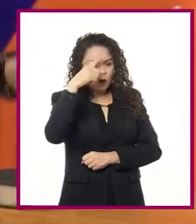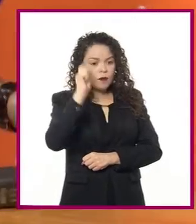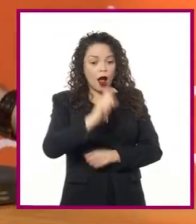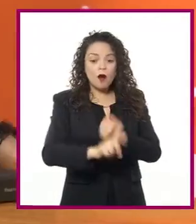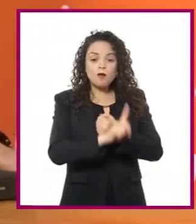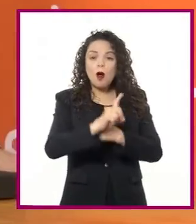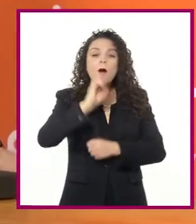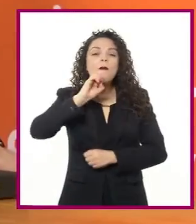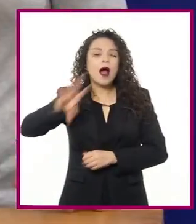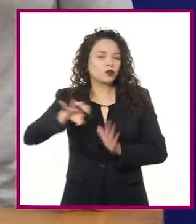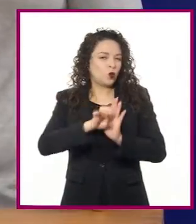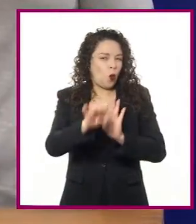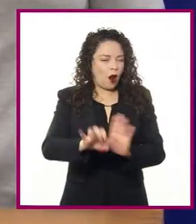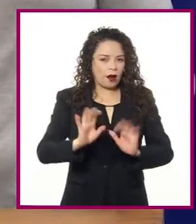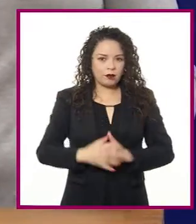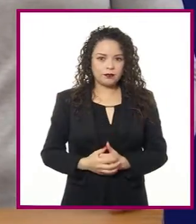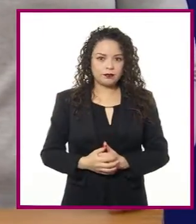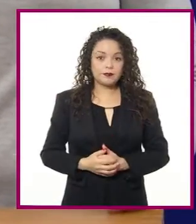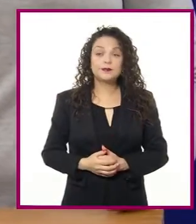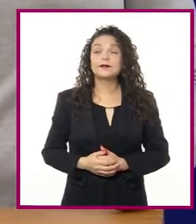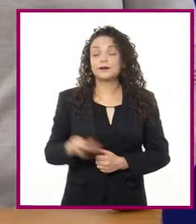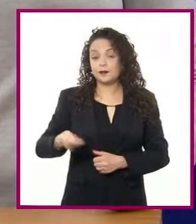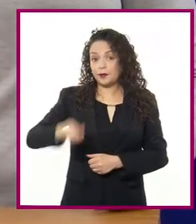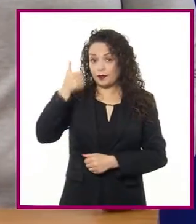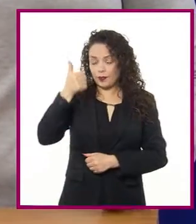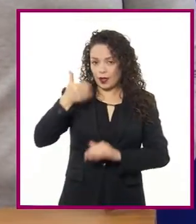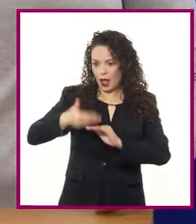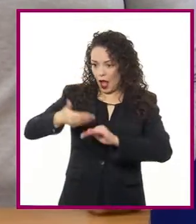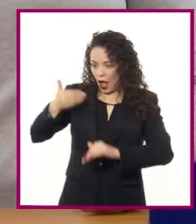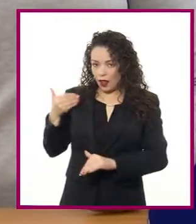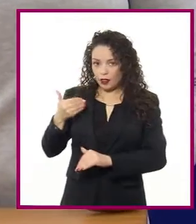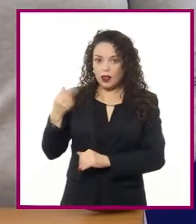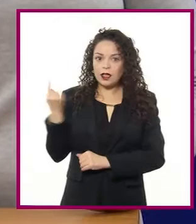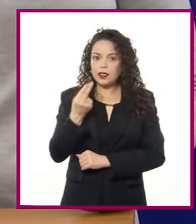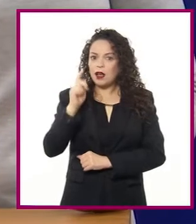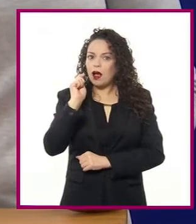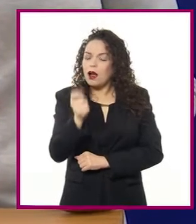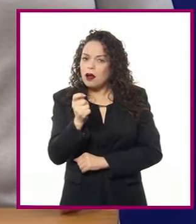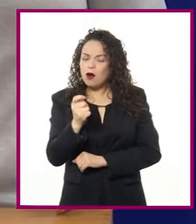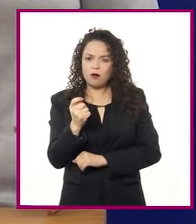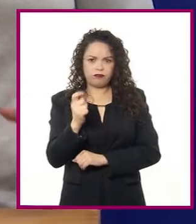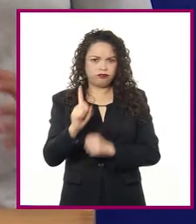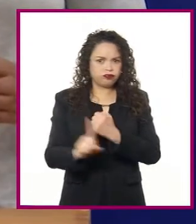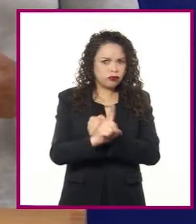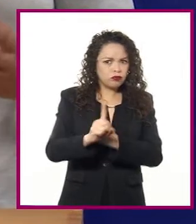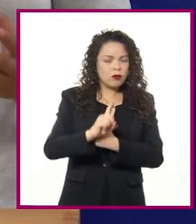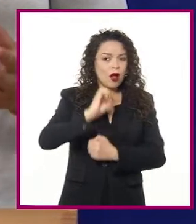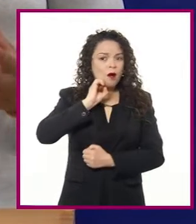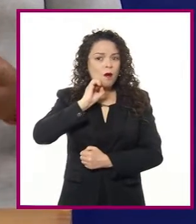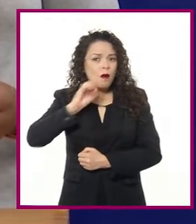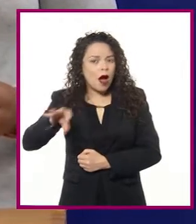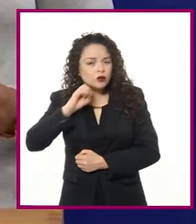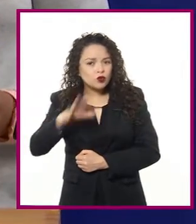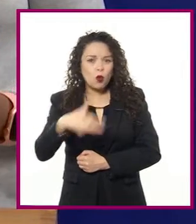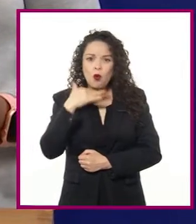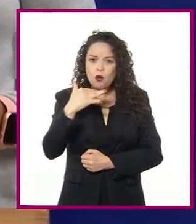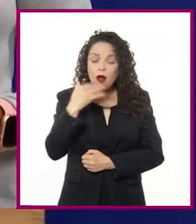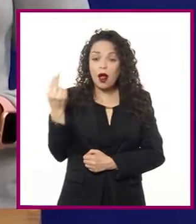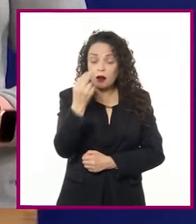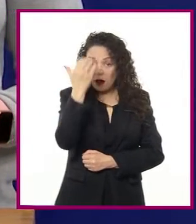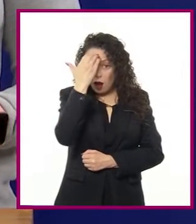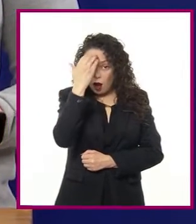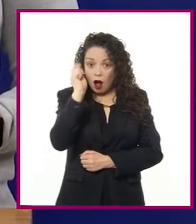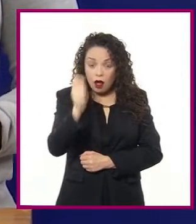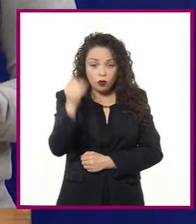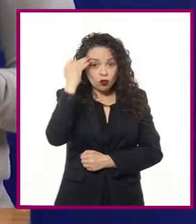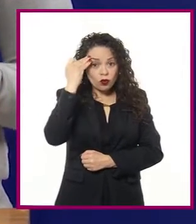basura? Antes de crear los escenarios para abordar el problema de la basura, es necesario conocer el tiempo